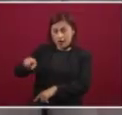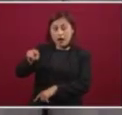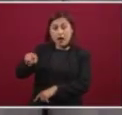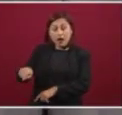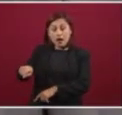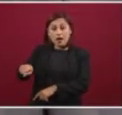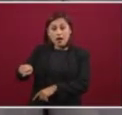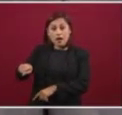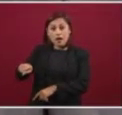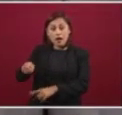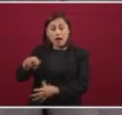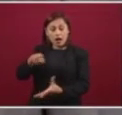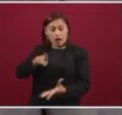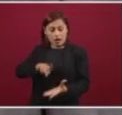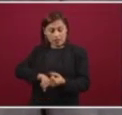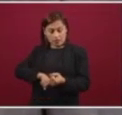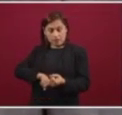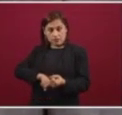valores,